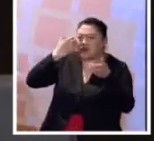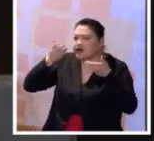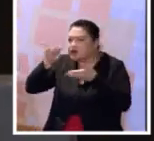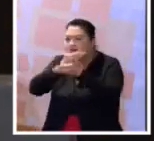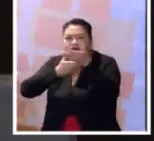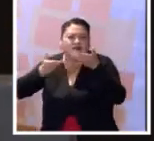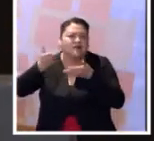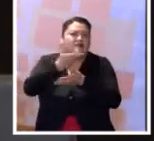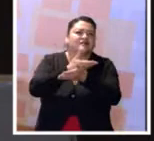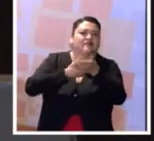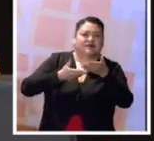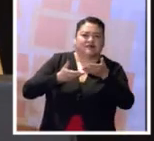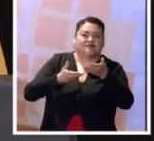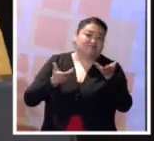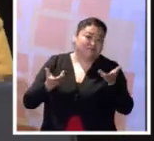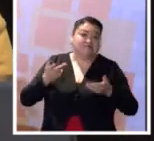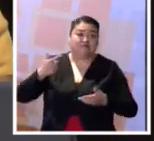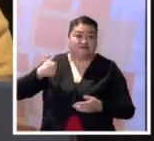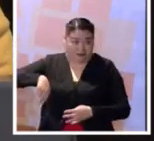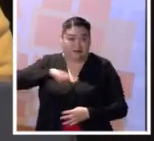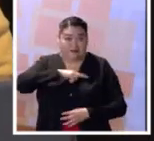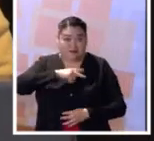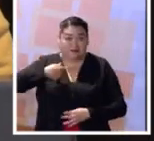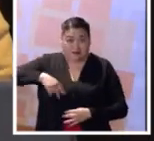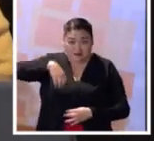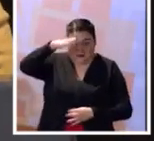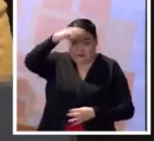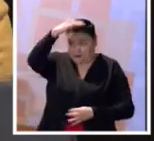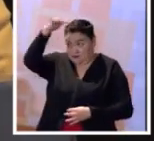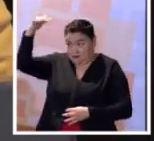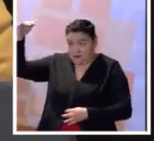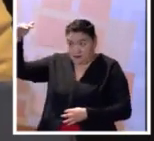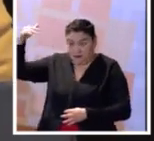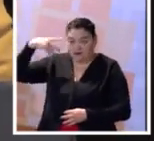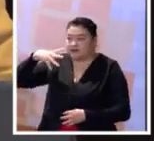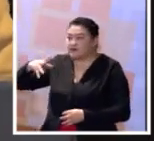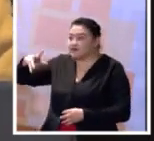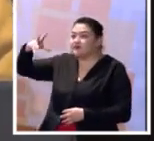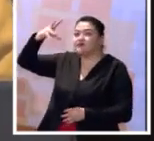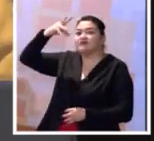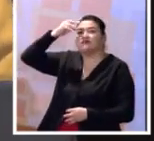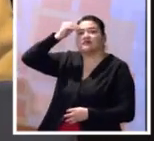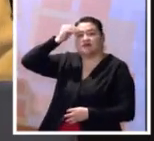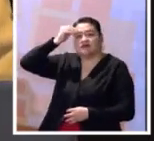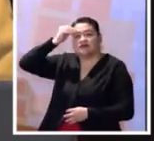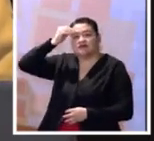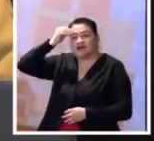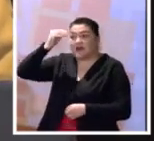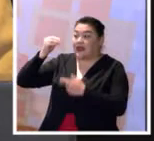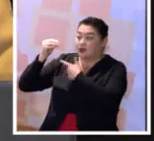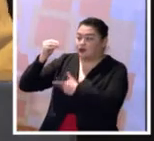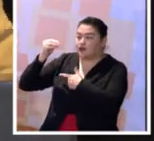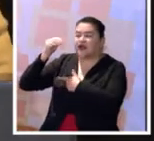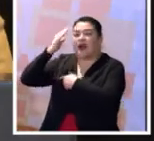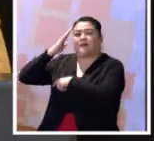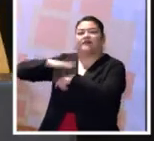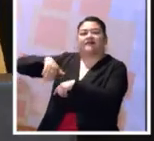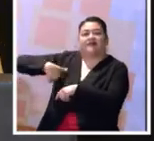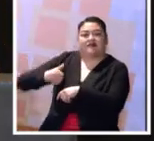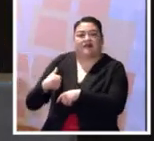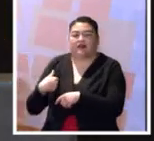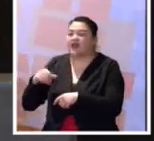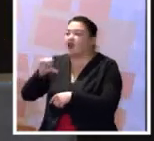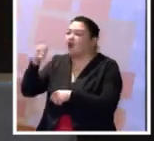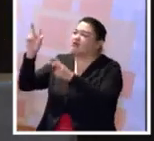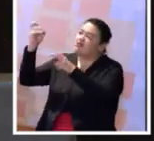Los adultos aprendemos y nos quedamos con aquello que nos es útil. El